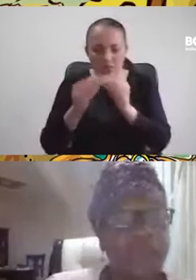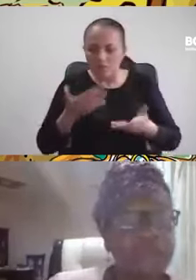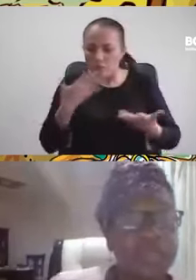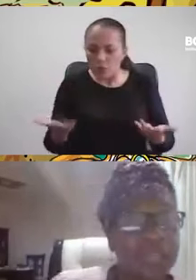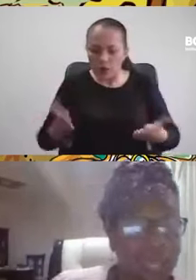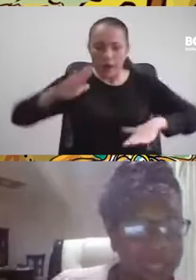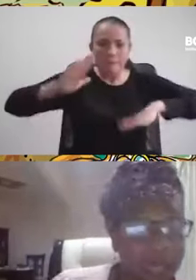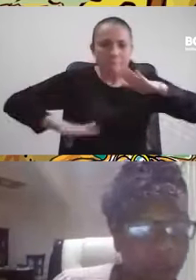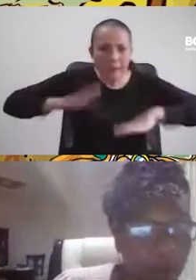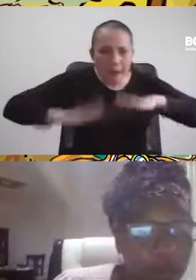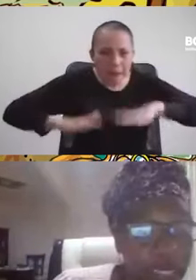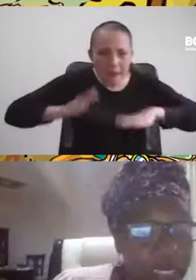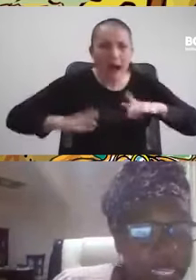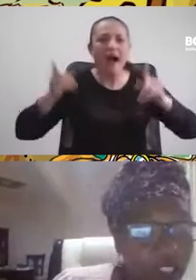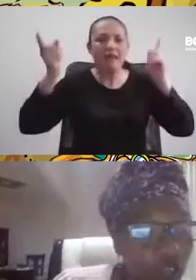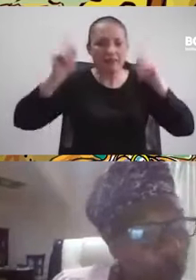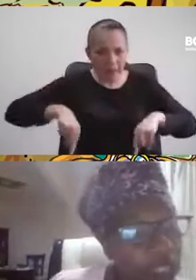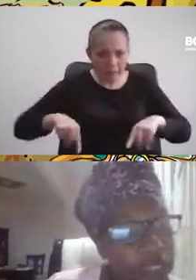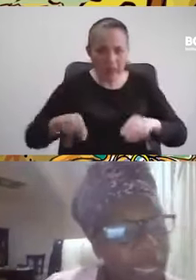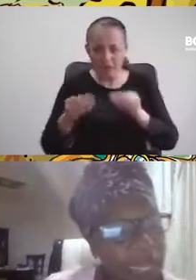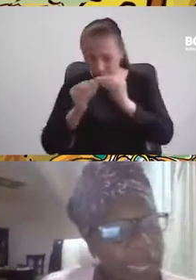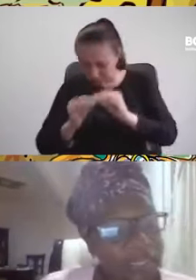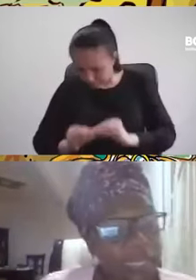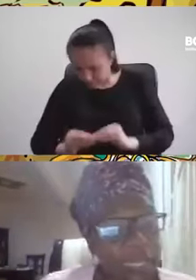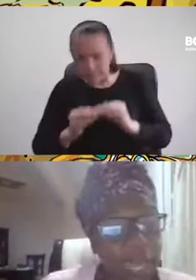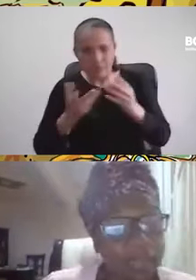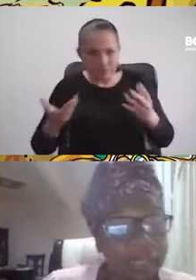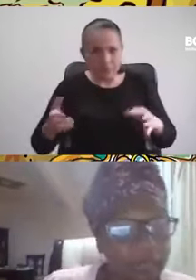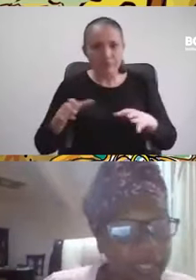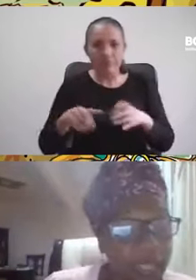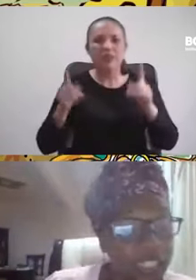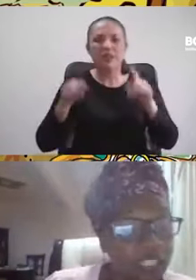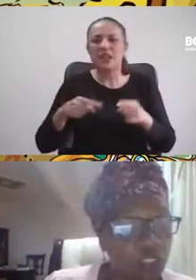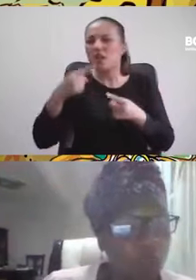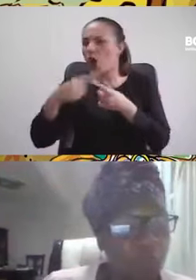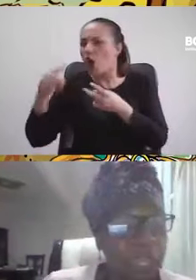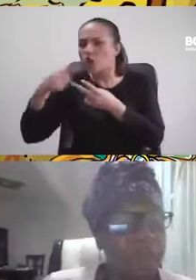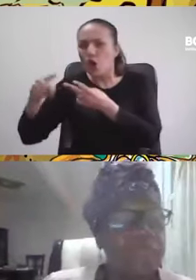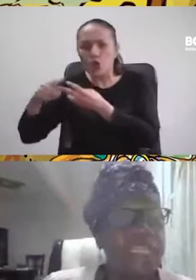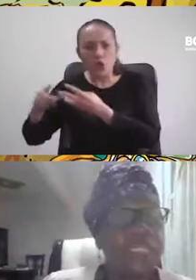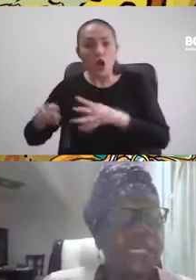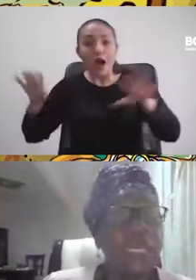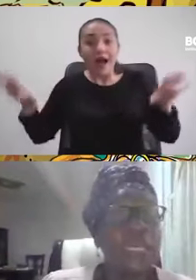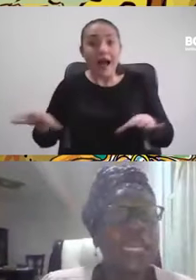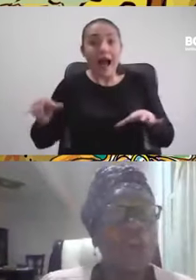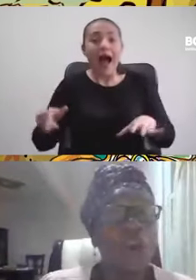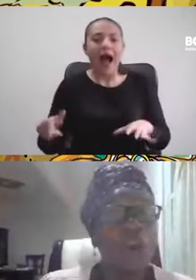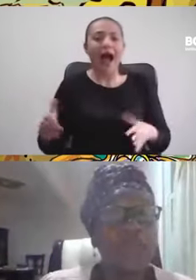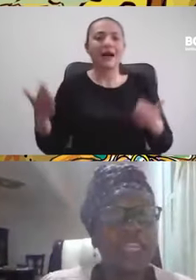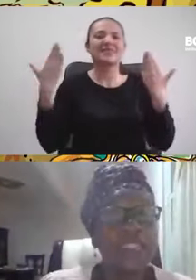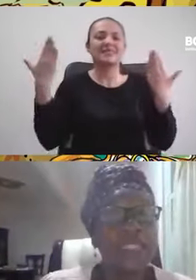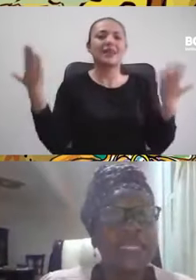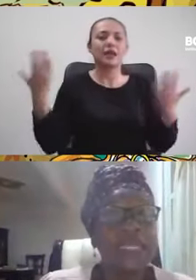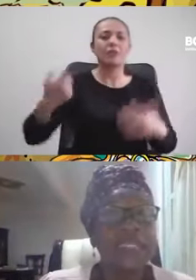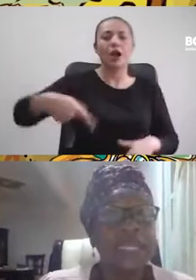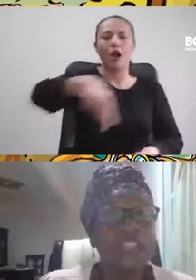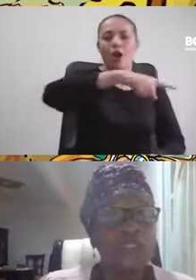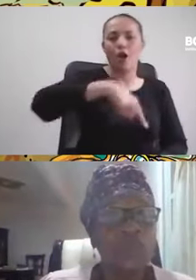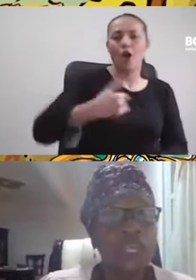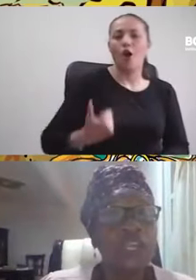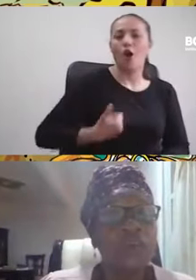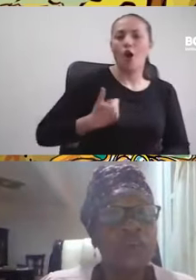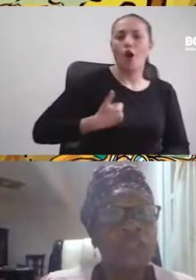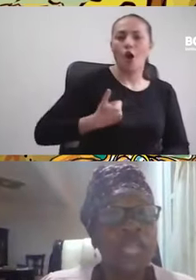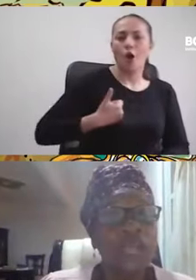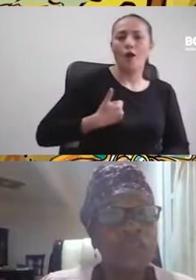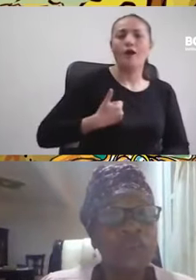el tambor, y toda esta clase de actividades permite que los jóvenes interactúen con